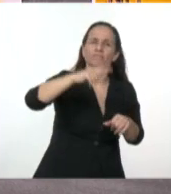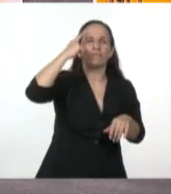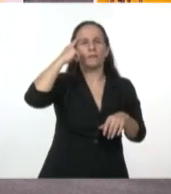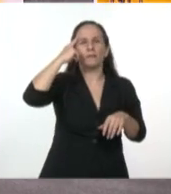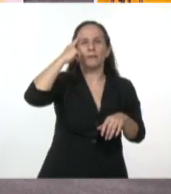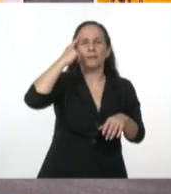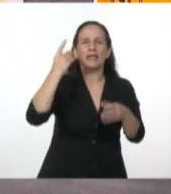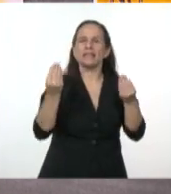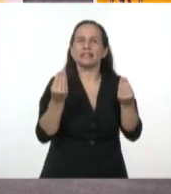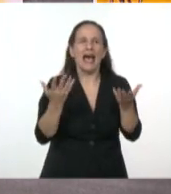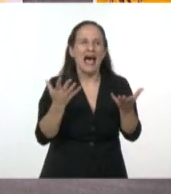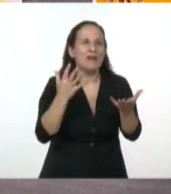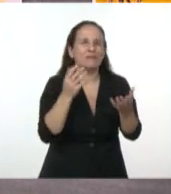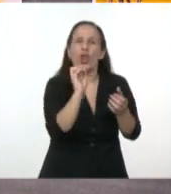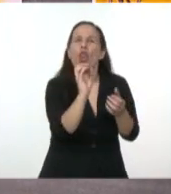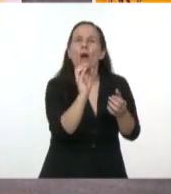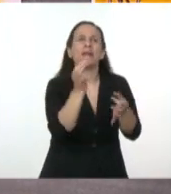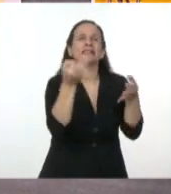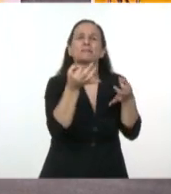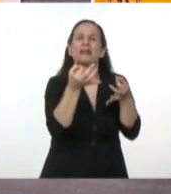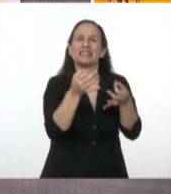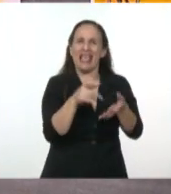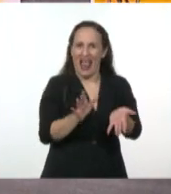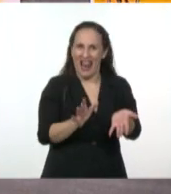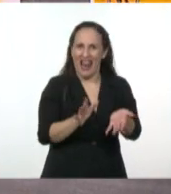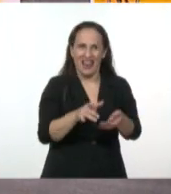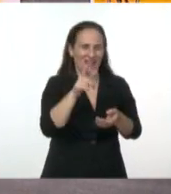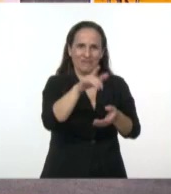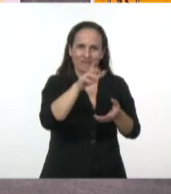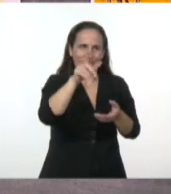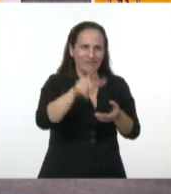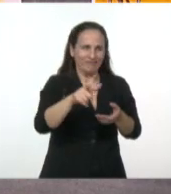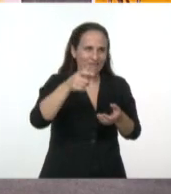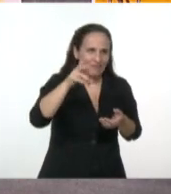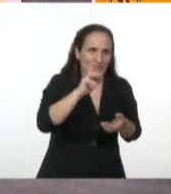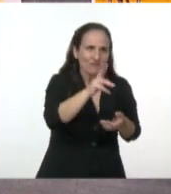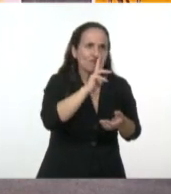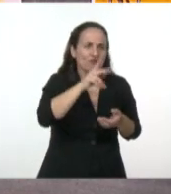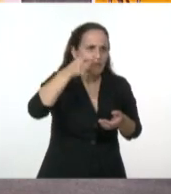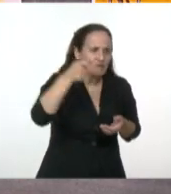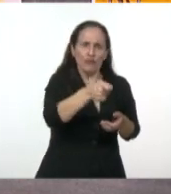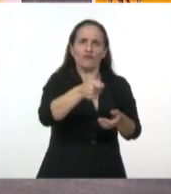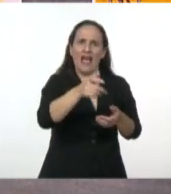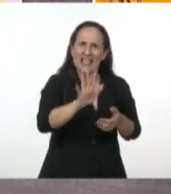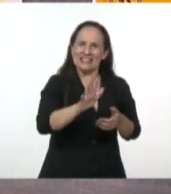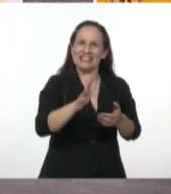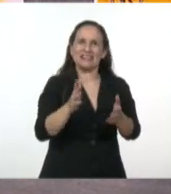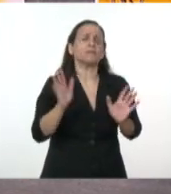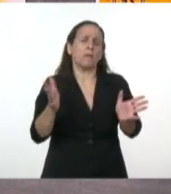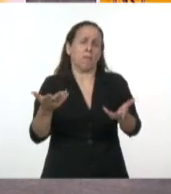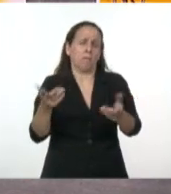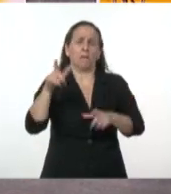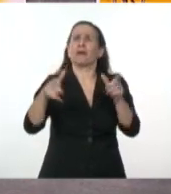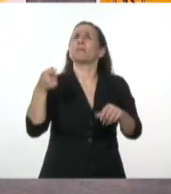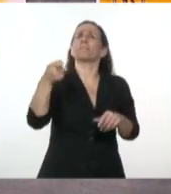figura particular para definir este tipo de asesinatos. Por fuera de la figura del asesinato común.